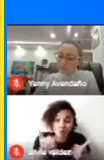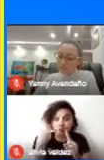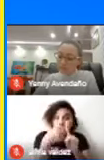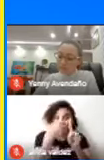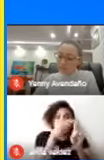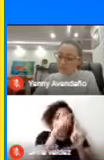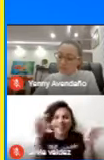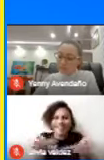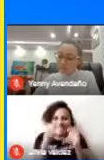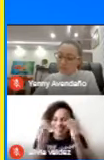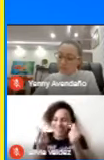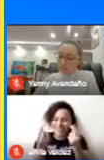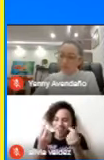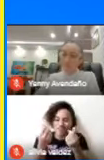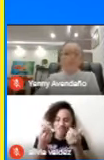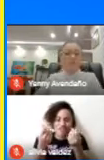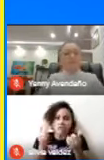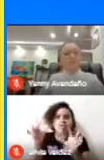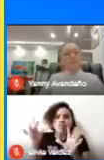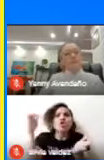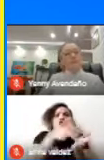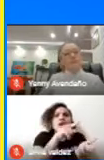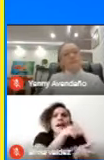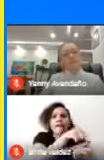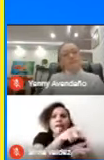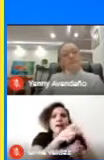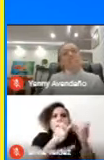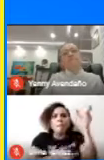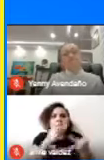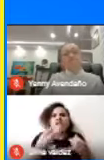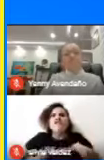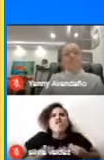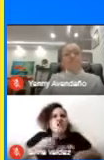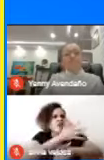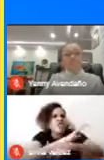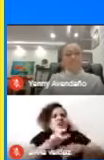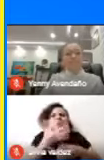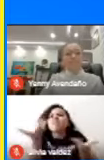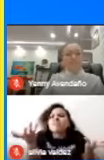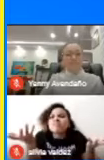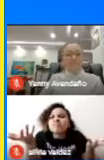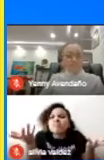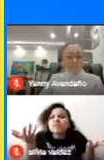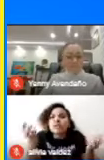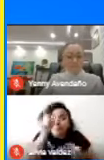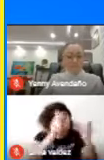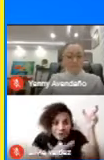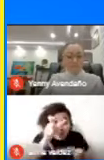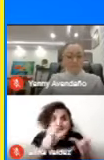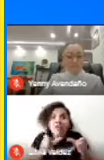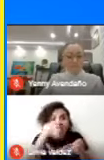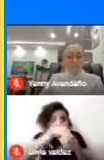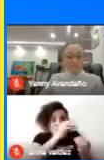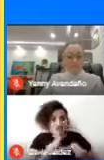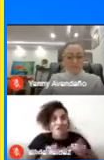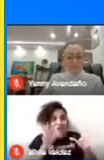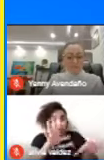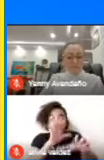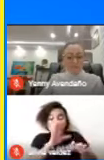actividad económica no le llega a los habitantes del territorio? Que los habitantes entonces del